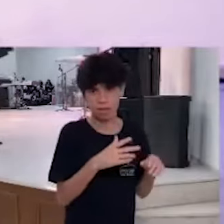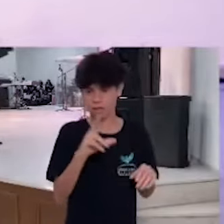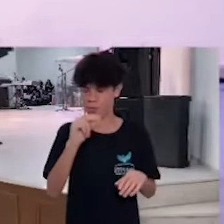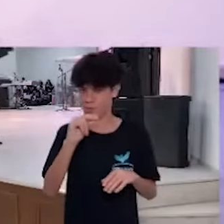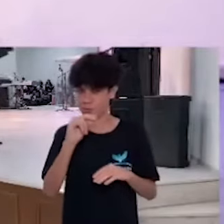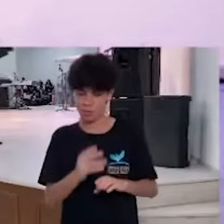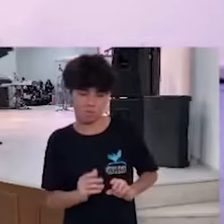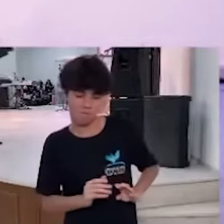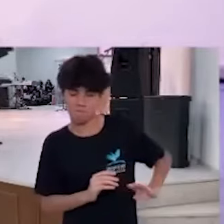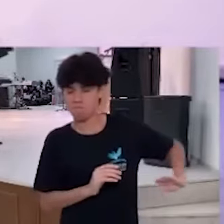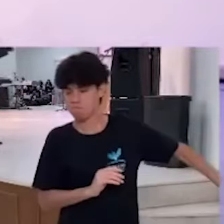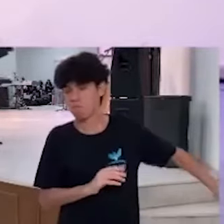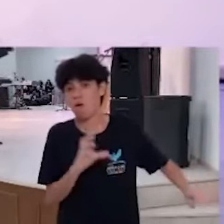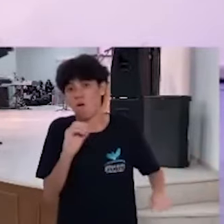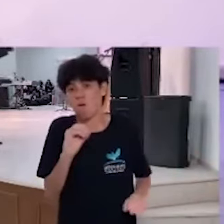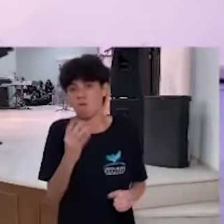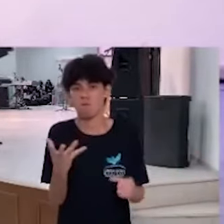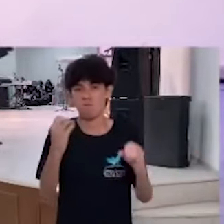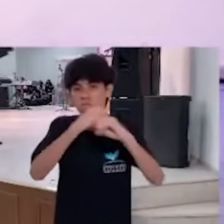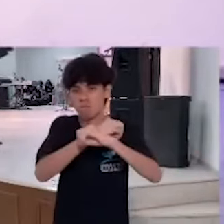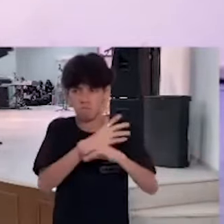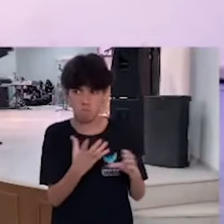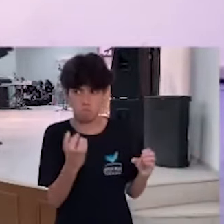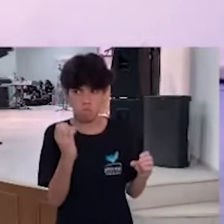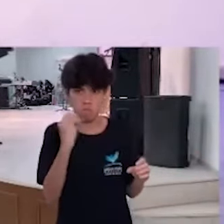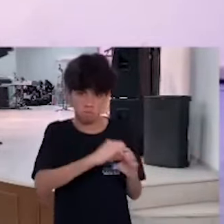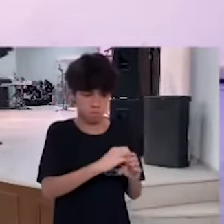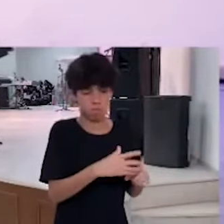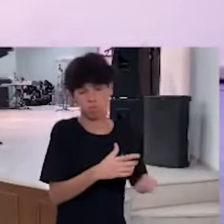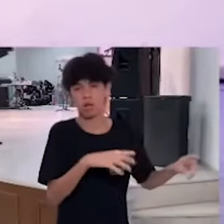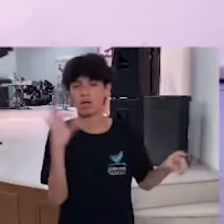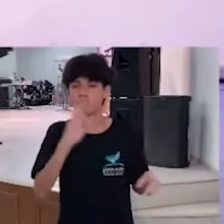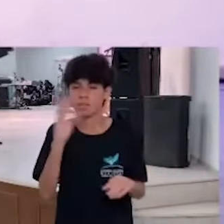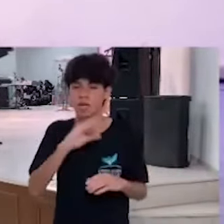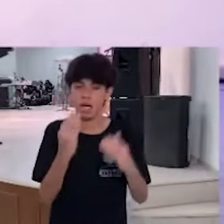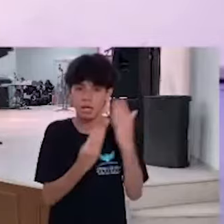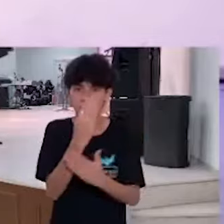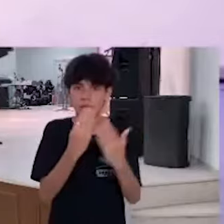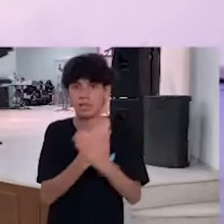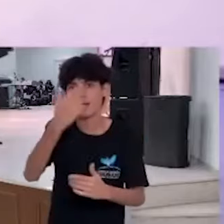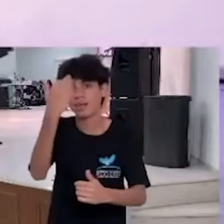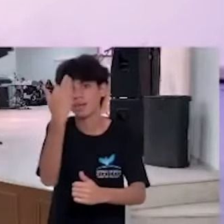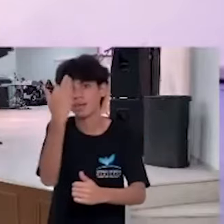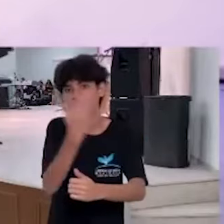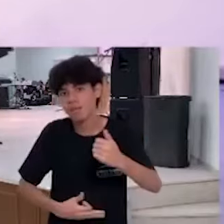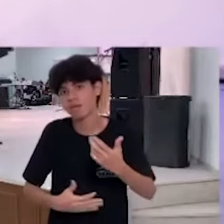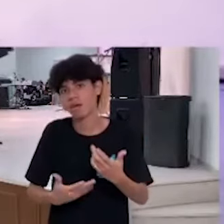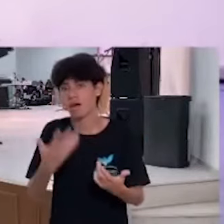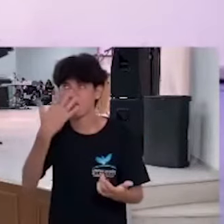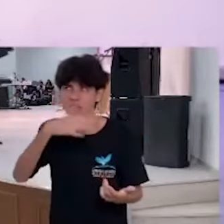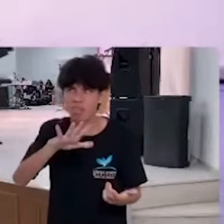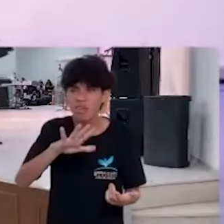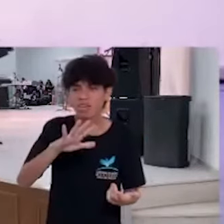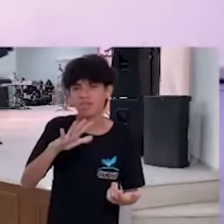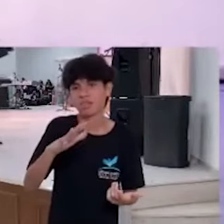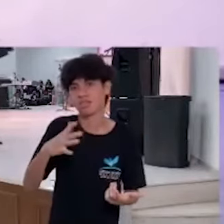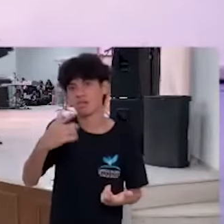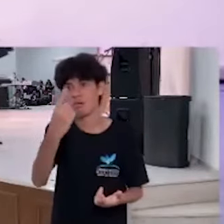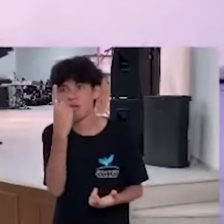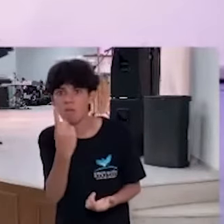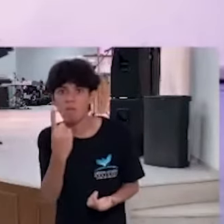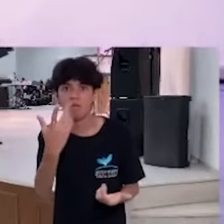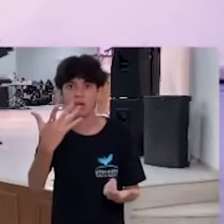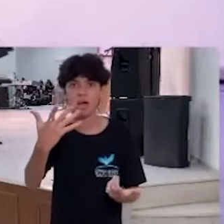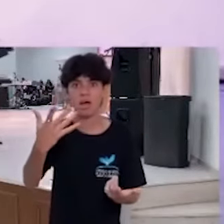Otra, no te despiertes tarde, 10 de la mañana, 12 del mediodía, 1 de la tarde. Los